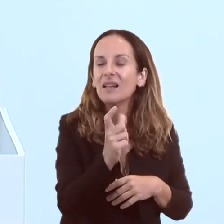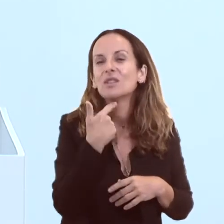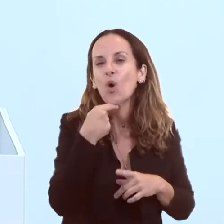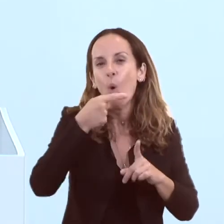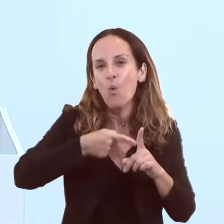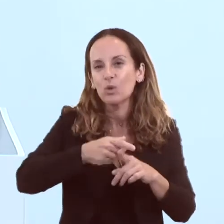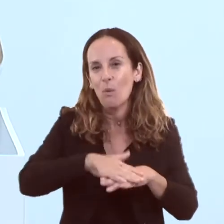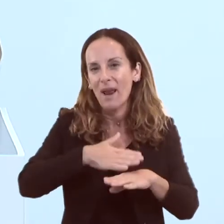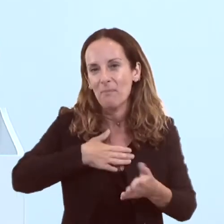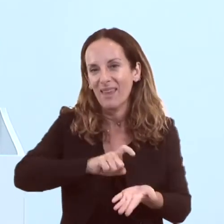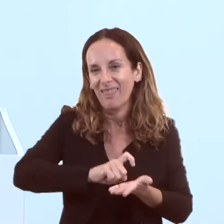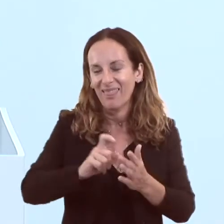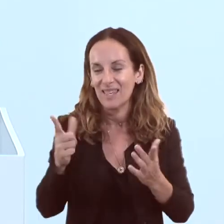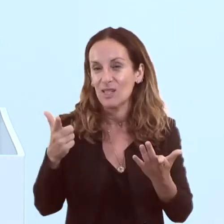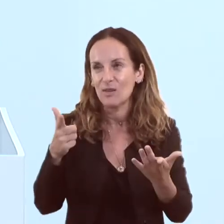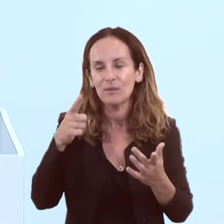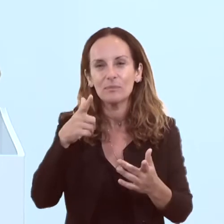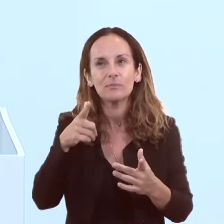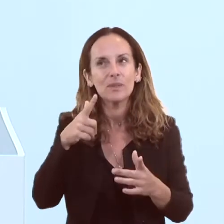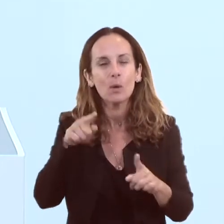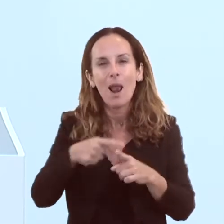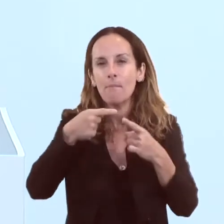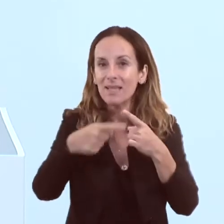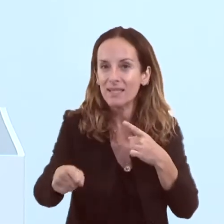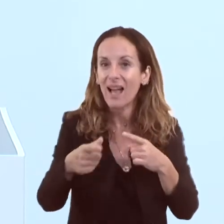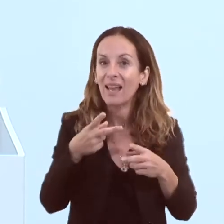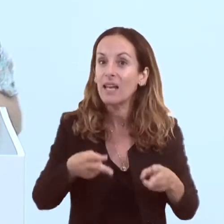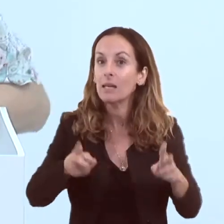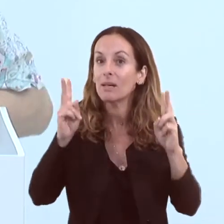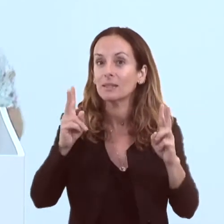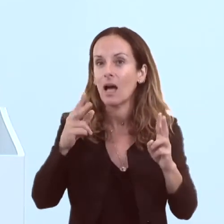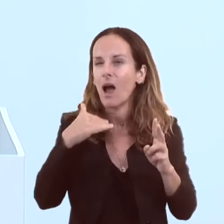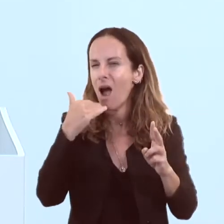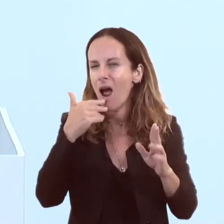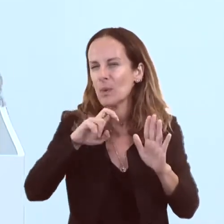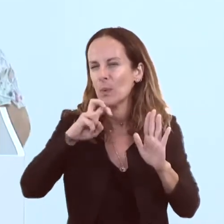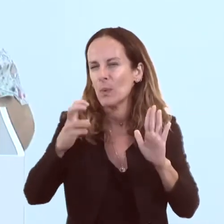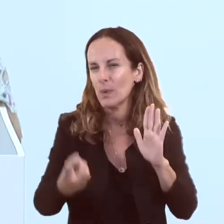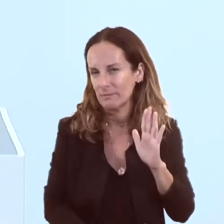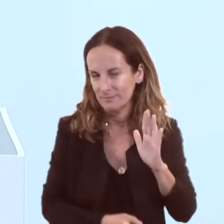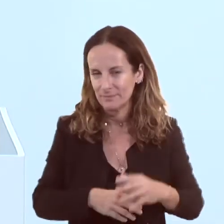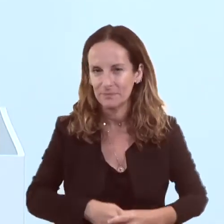que sigamos averiguando no es que los reduzcamos a una fórmula